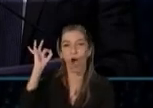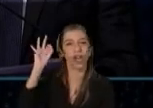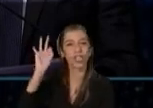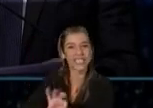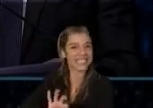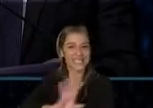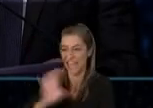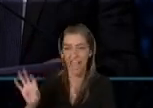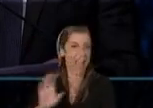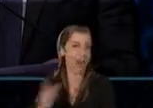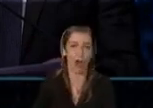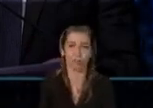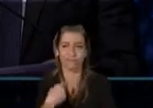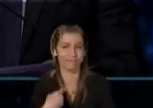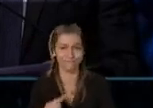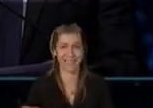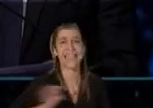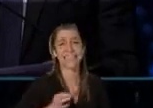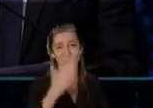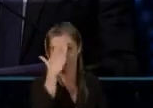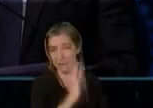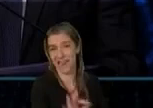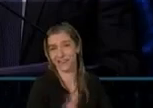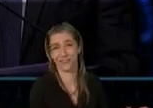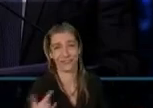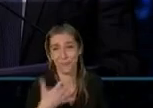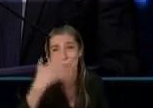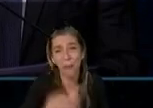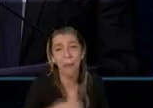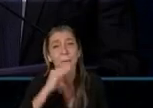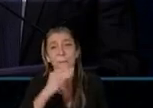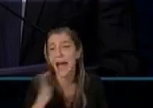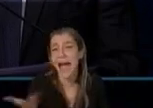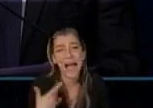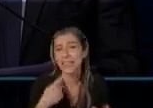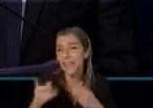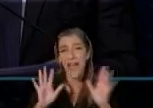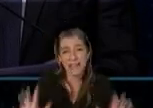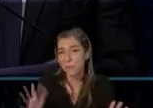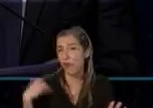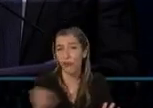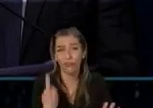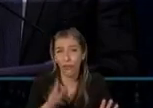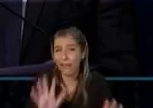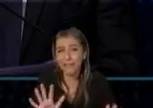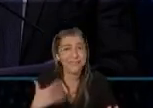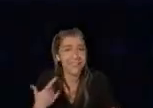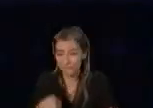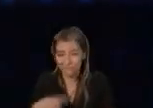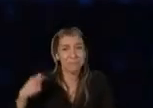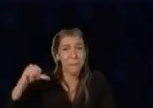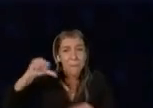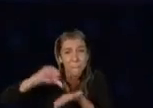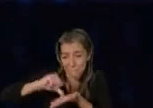que, Massa, lo que estás diciendo no tiene nada que ver con lo que pasa en el país. Estamos destruyendo el futuro de los